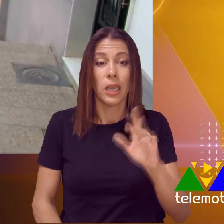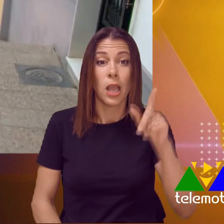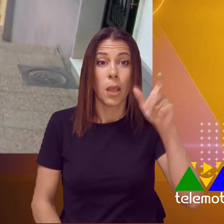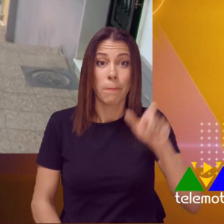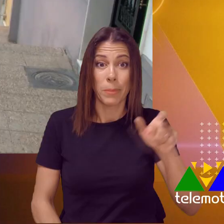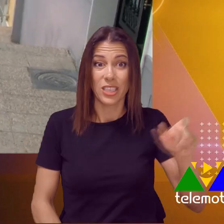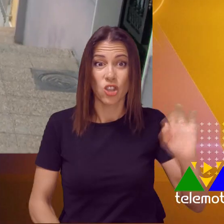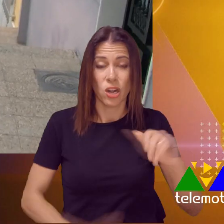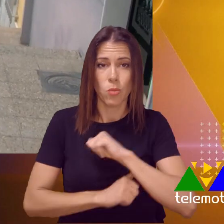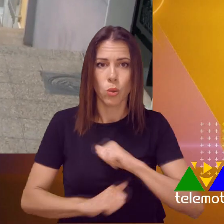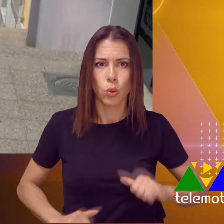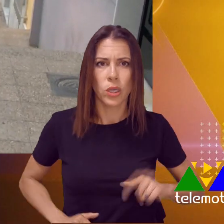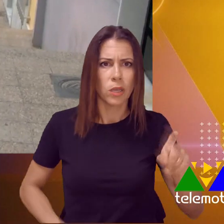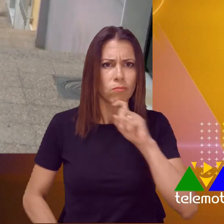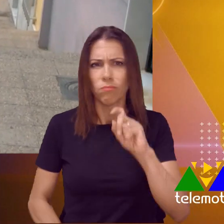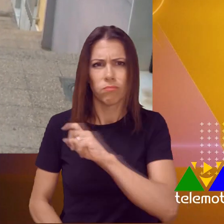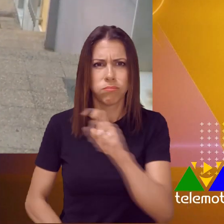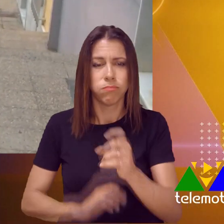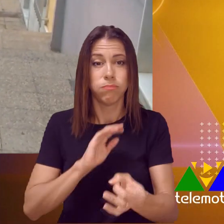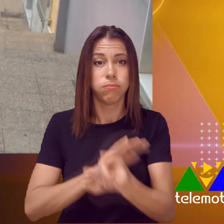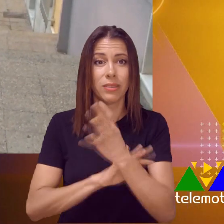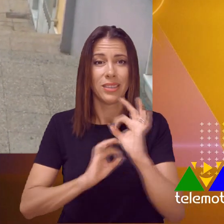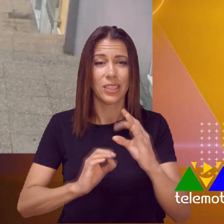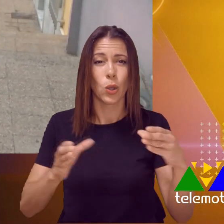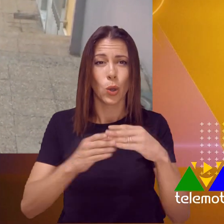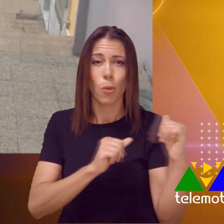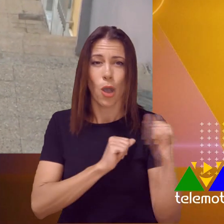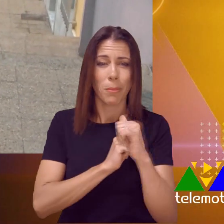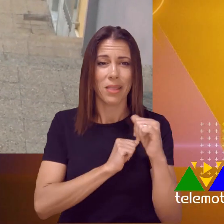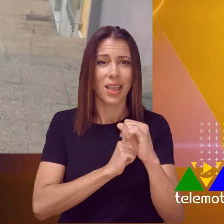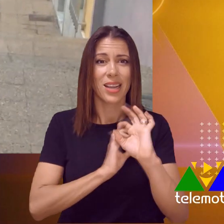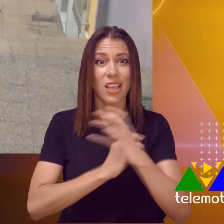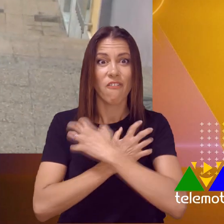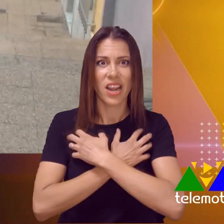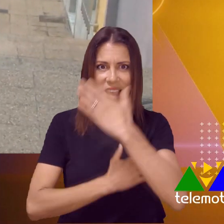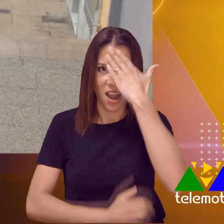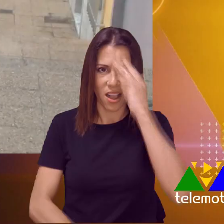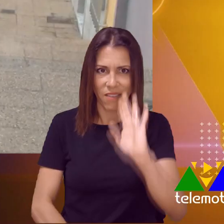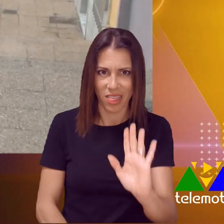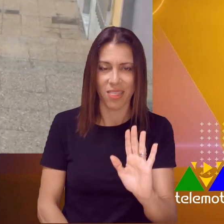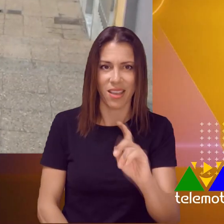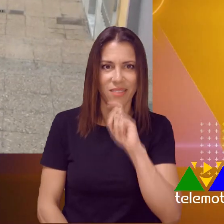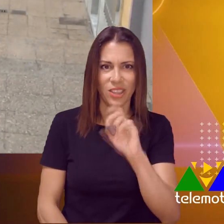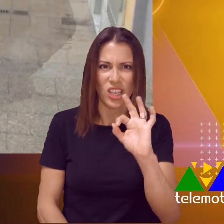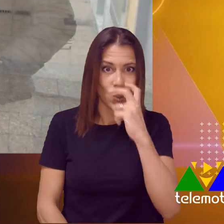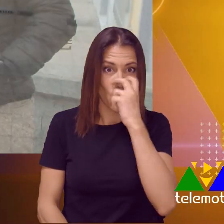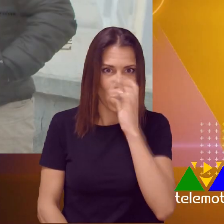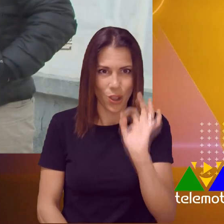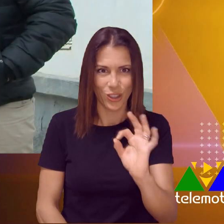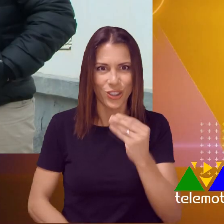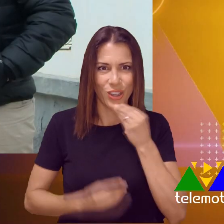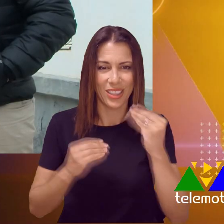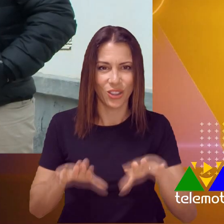fueron los que fundaron la Hermandad la Virgen de la Cabeza. Hermandad de los portugueses, es muy curioso, ¿no? Es muy curiosa la